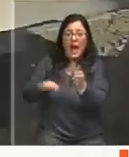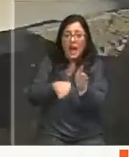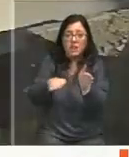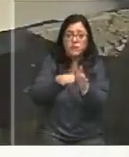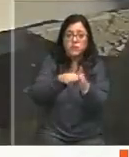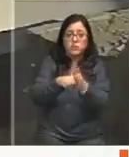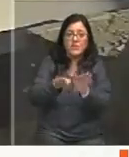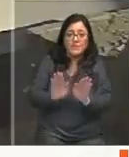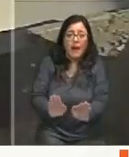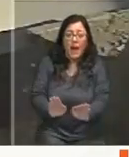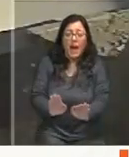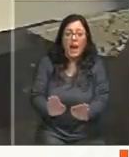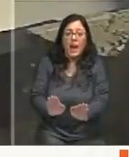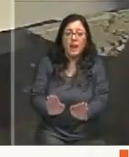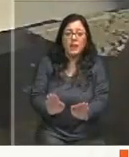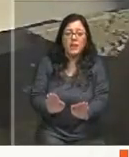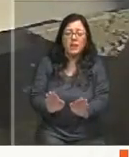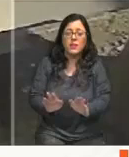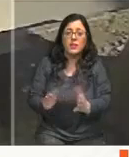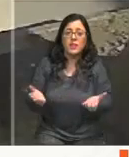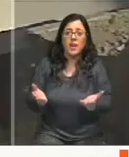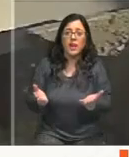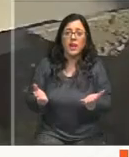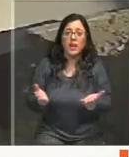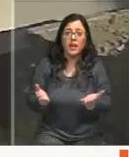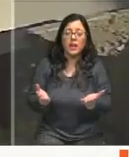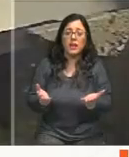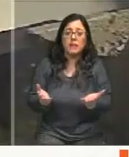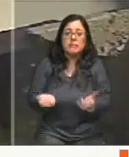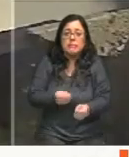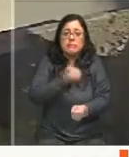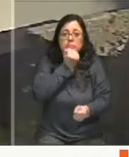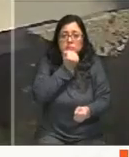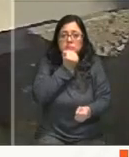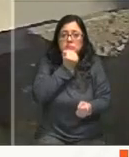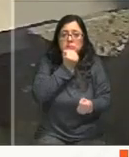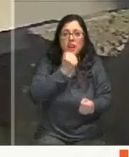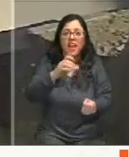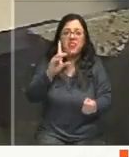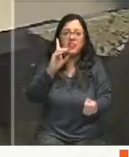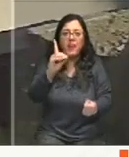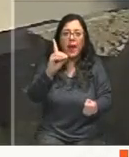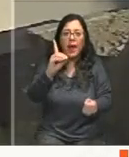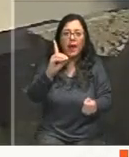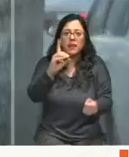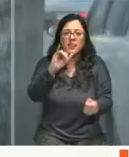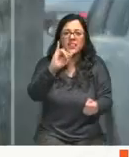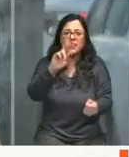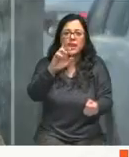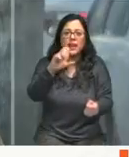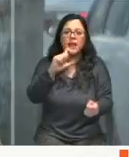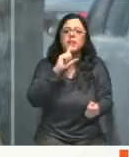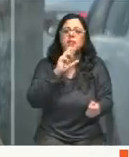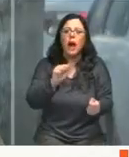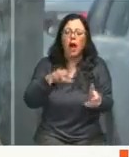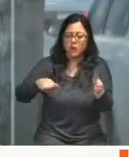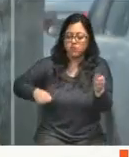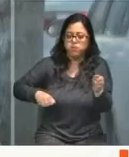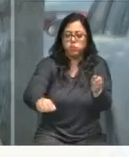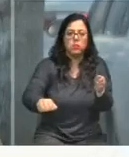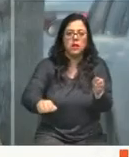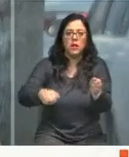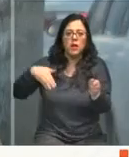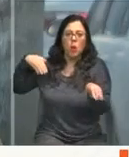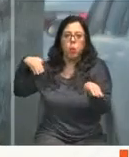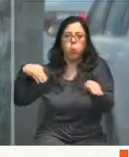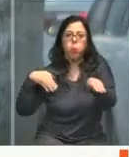vehículo, en forma accidental coloca el cambio directa, lo que hace que el vehículo avance. Donde el vehículo avanza, procede a chocar